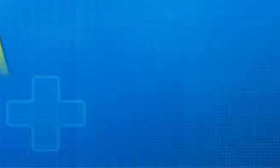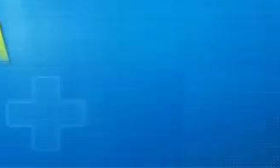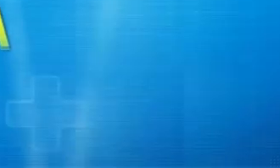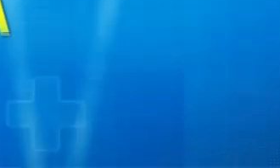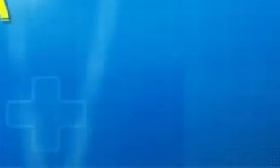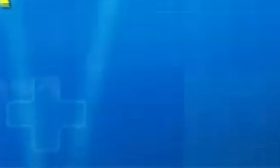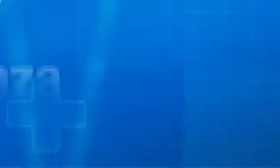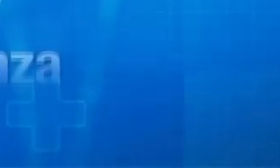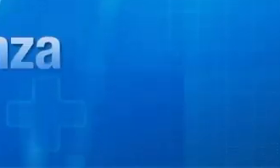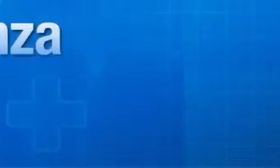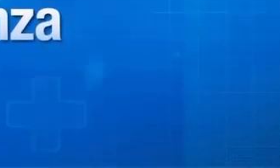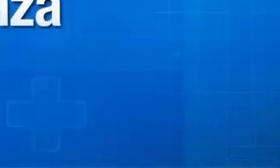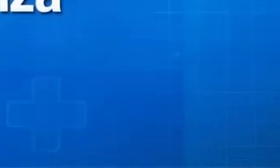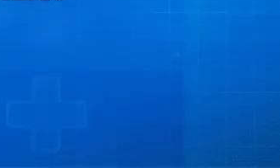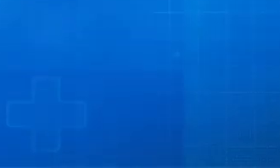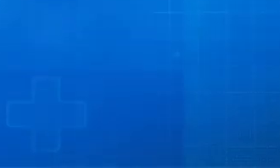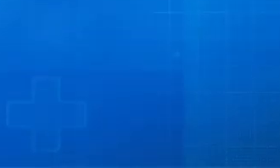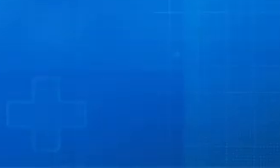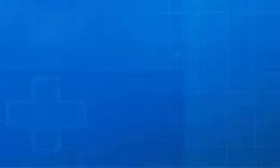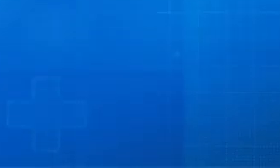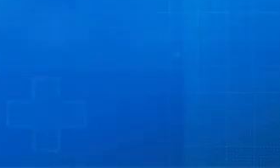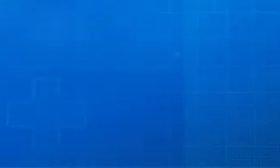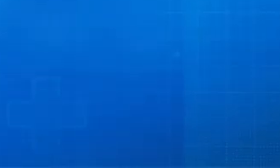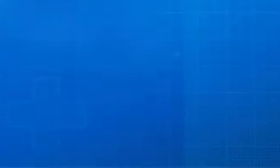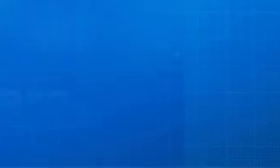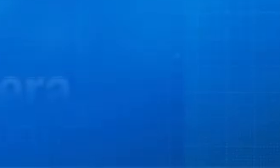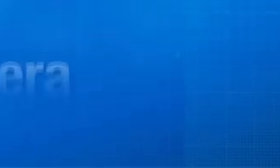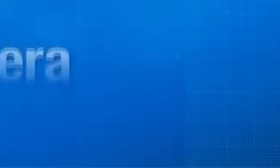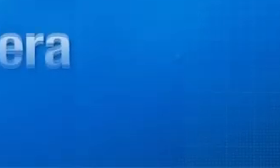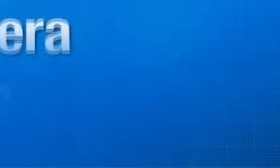esperamos el día de mañana a esta misma hora, 3 de la tarde,